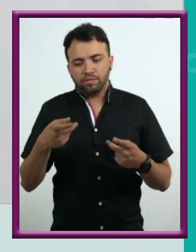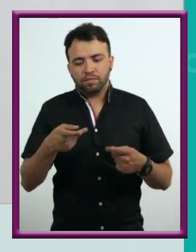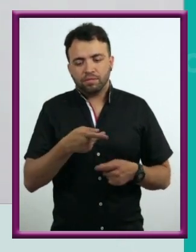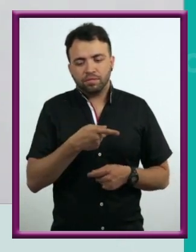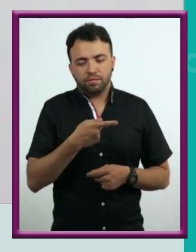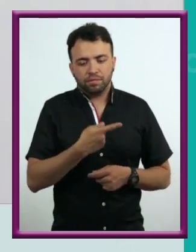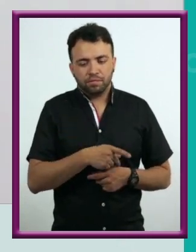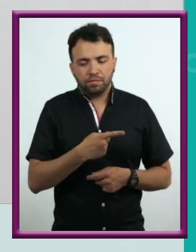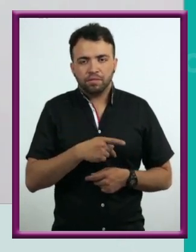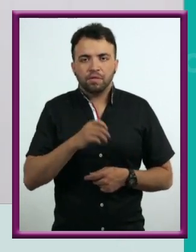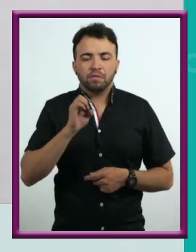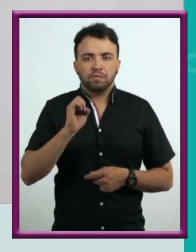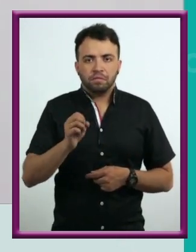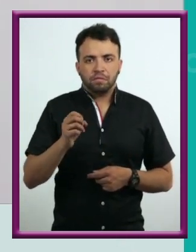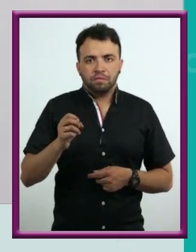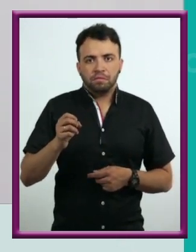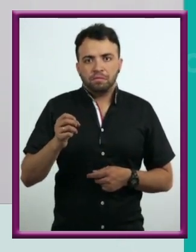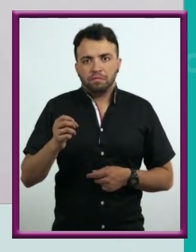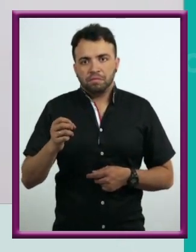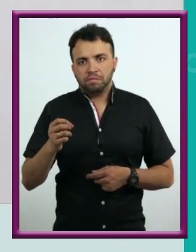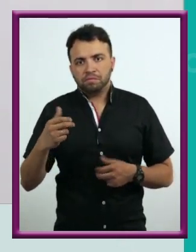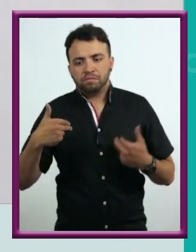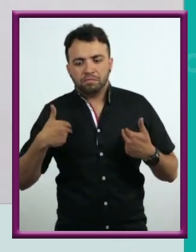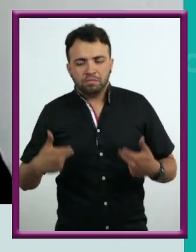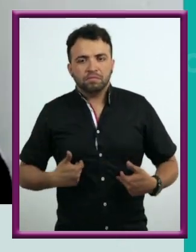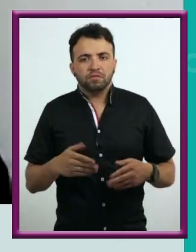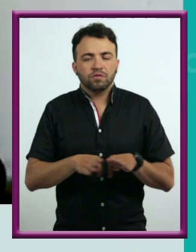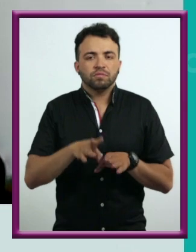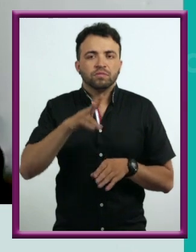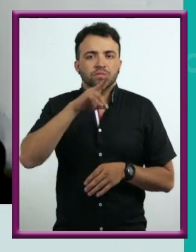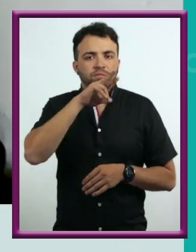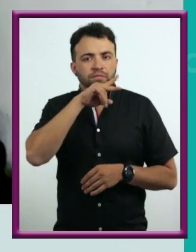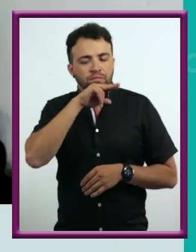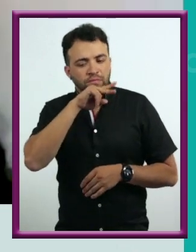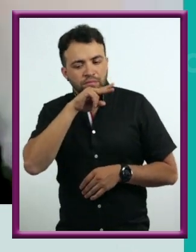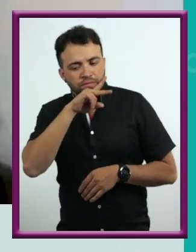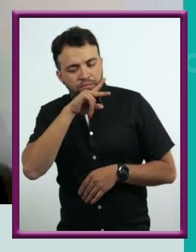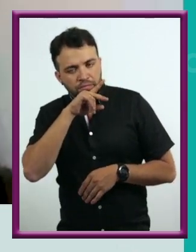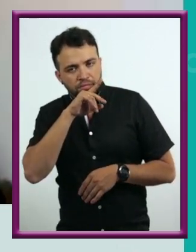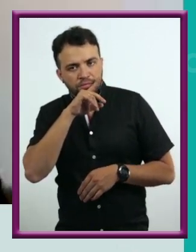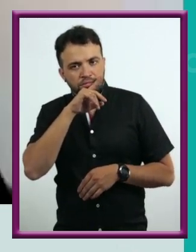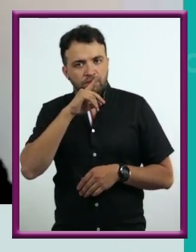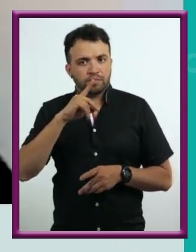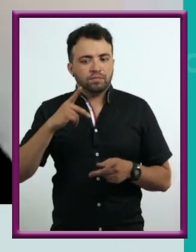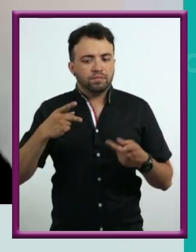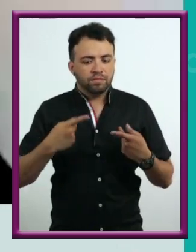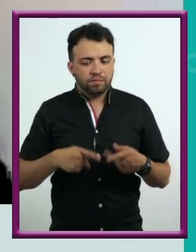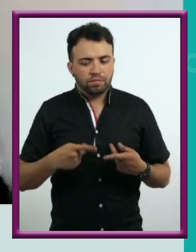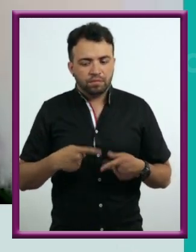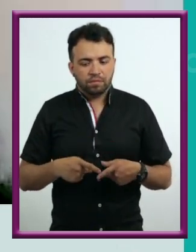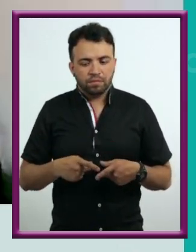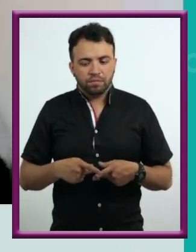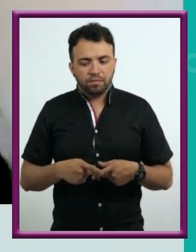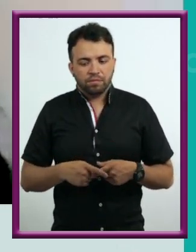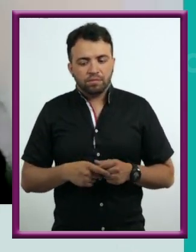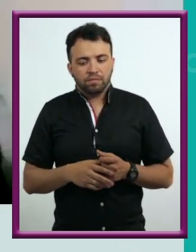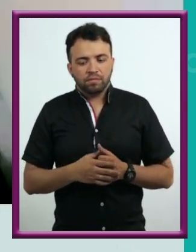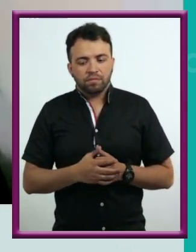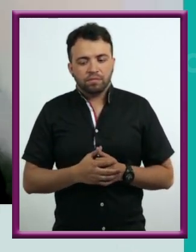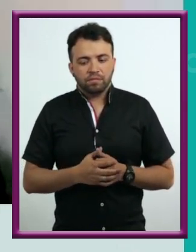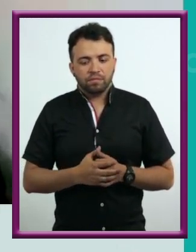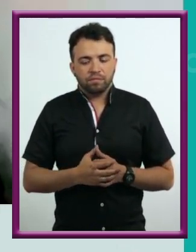es, considero, un gesto de bondad. Pues el significado de bondad es muy diverso. Sin